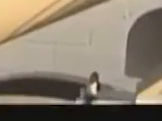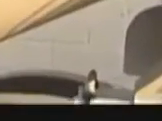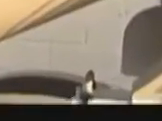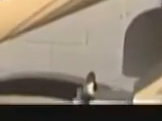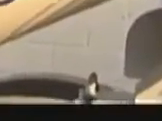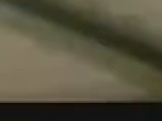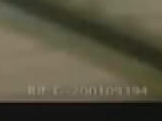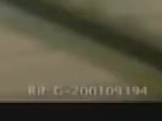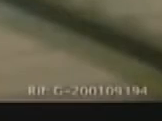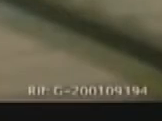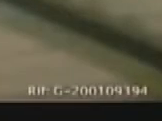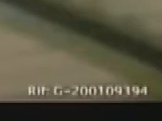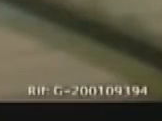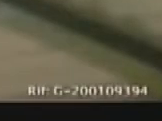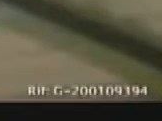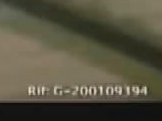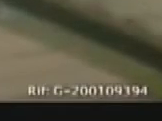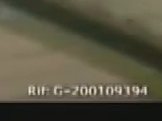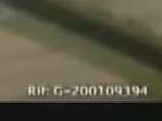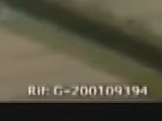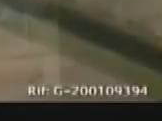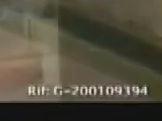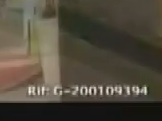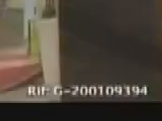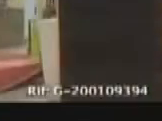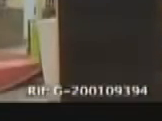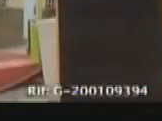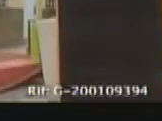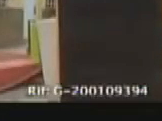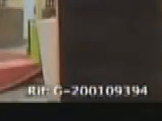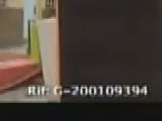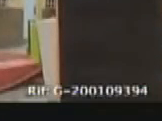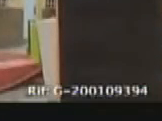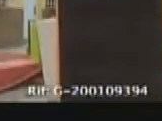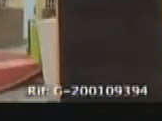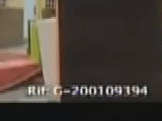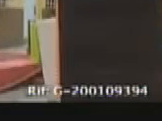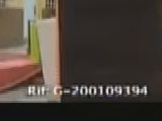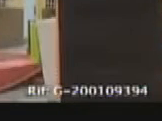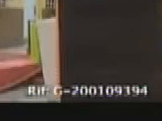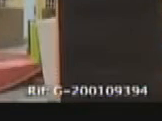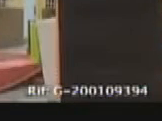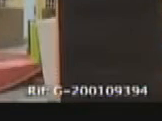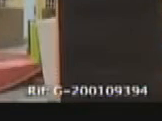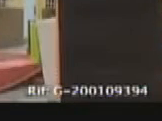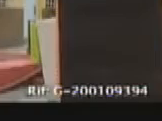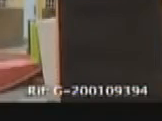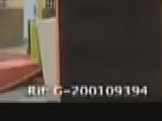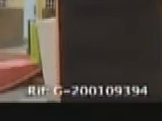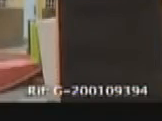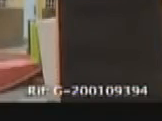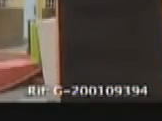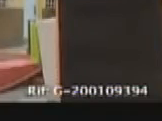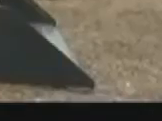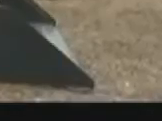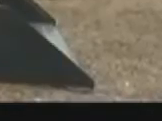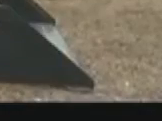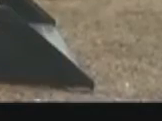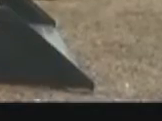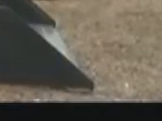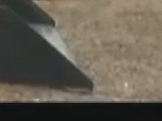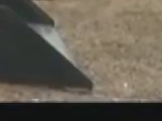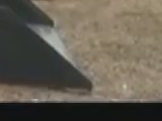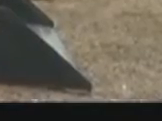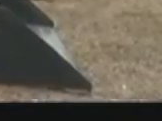recursos del país inclusive en épocas de crisis en que ha bajado el petróleo de $ a